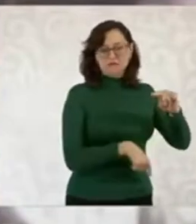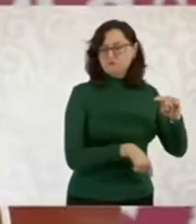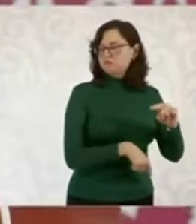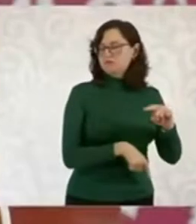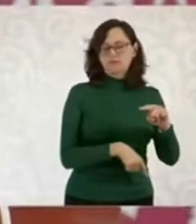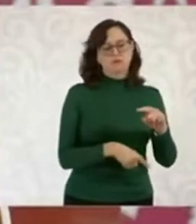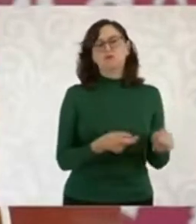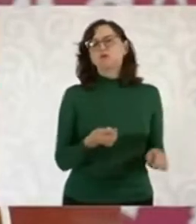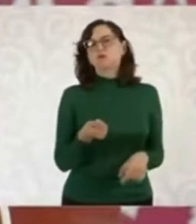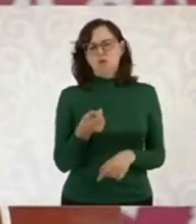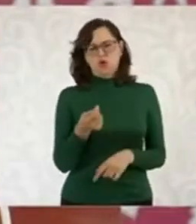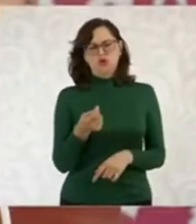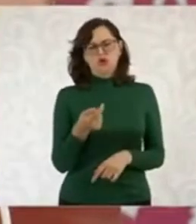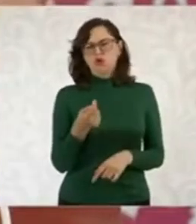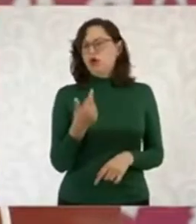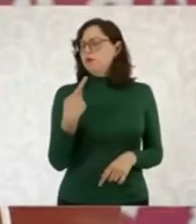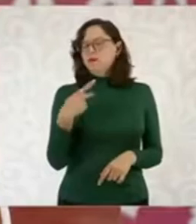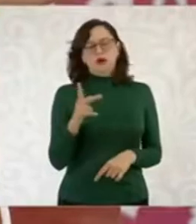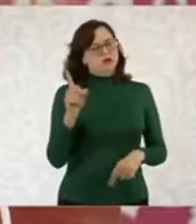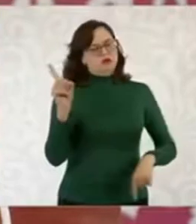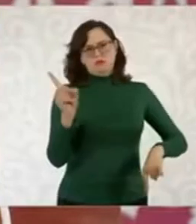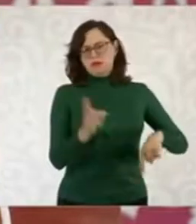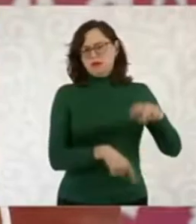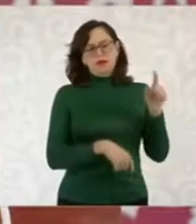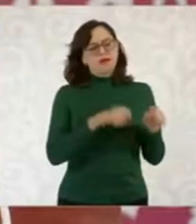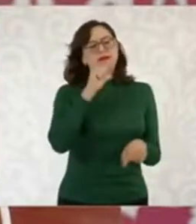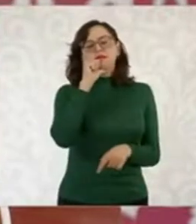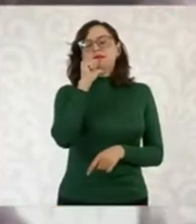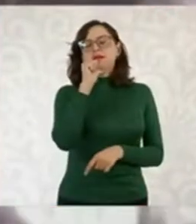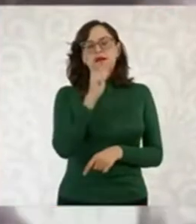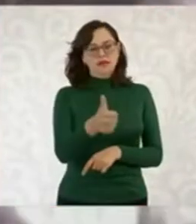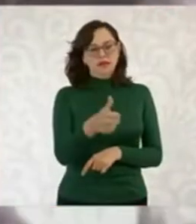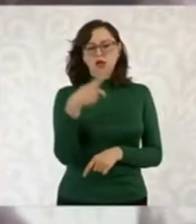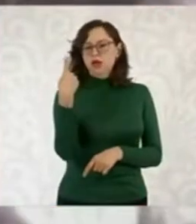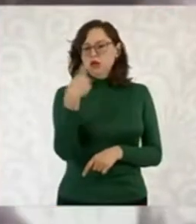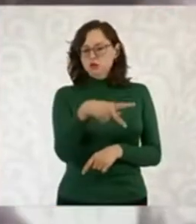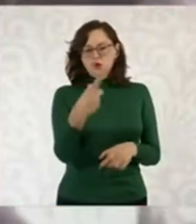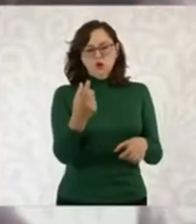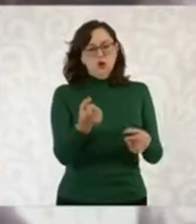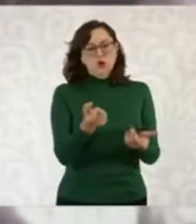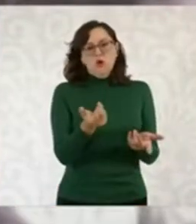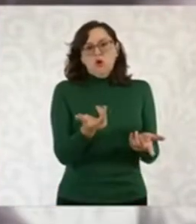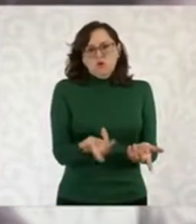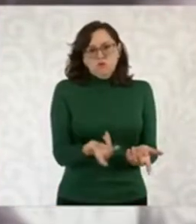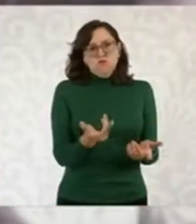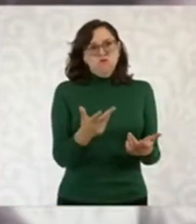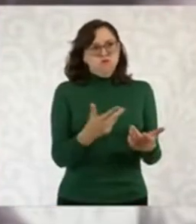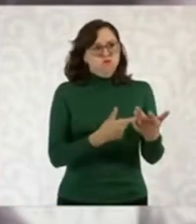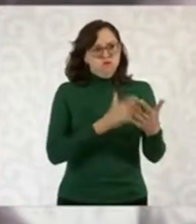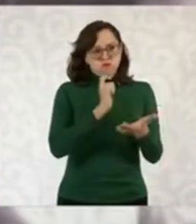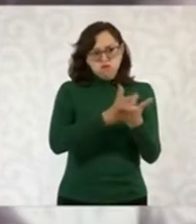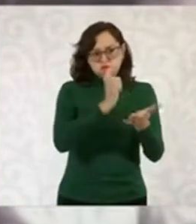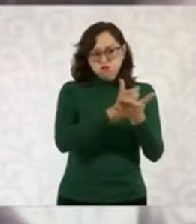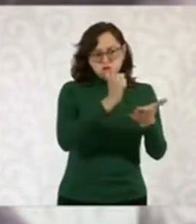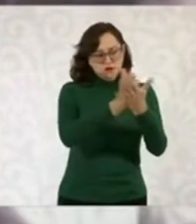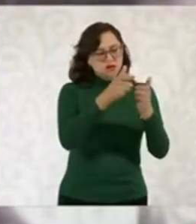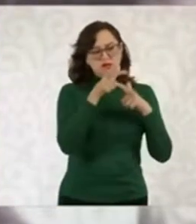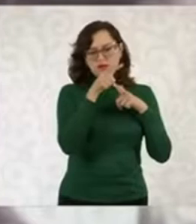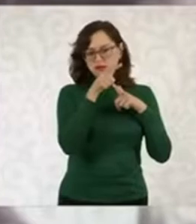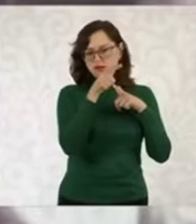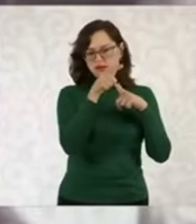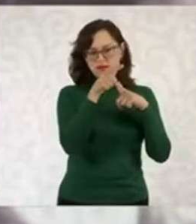pocos, también es importante decirlo, no pierden tampoco esa otra cotización a la